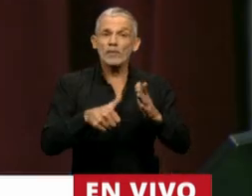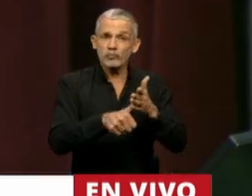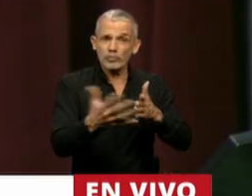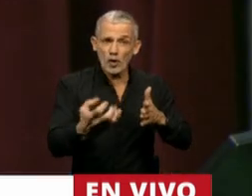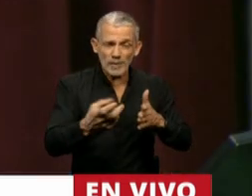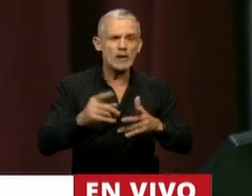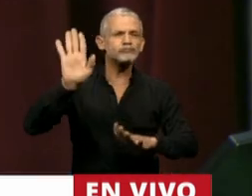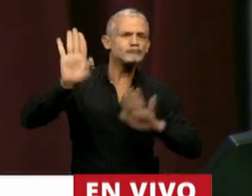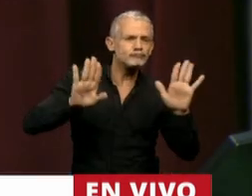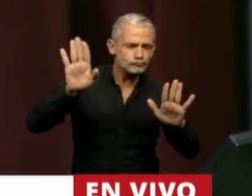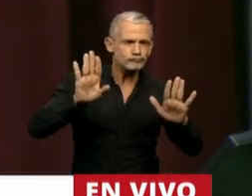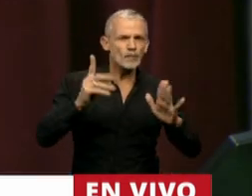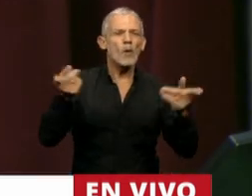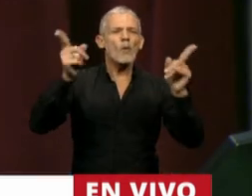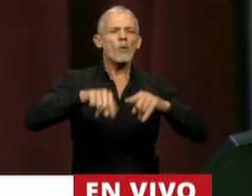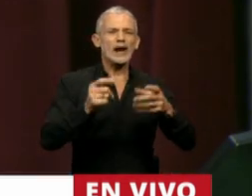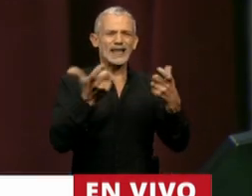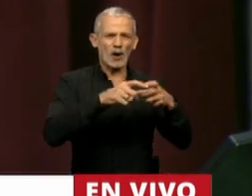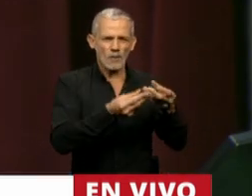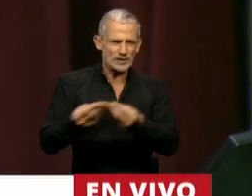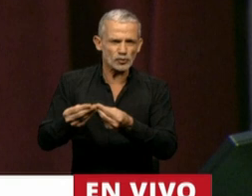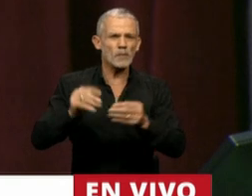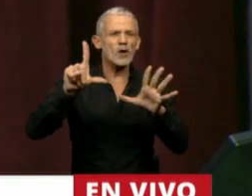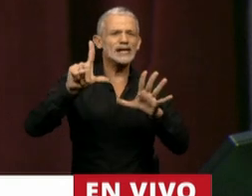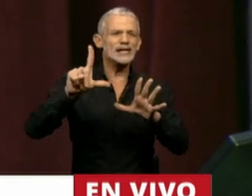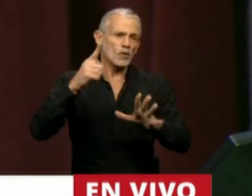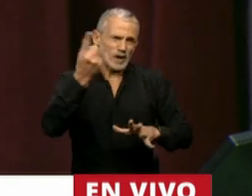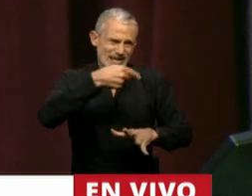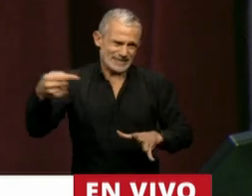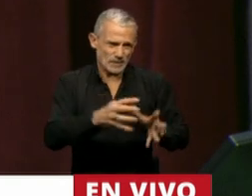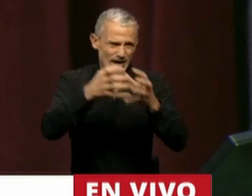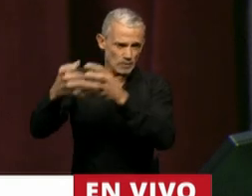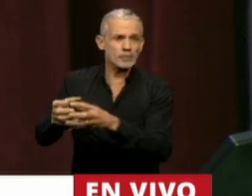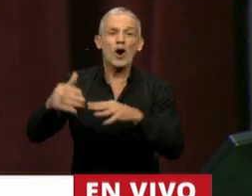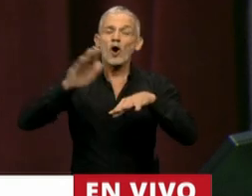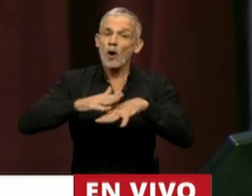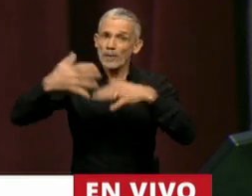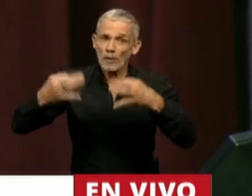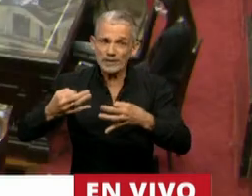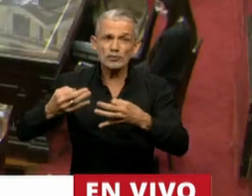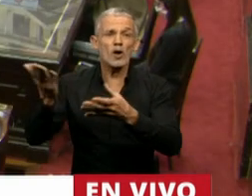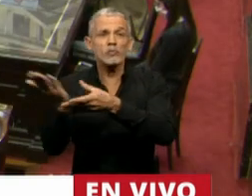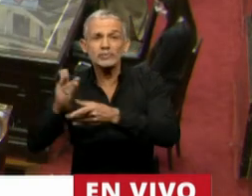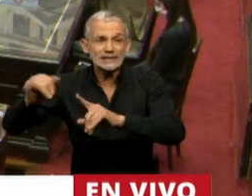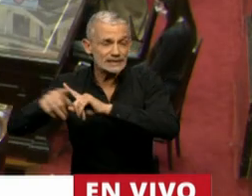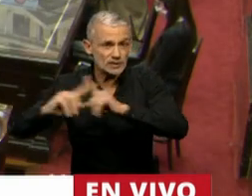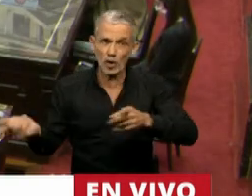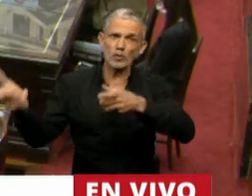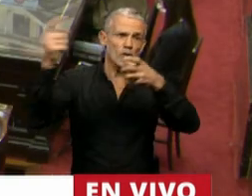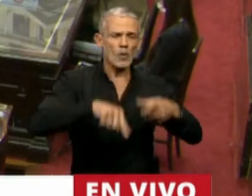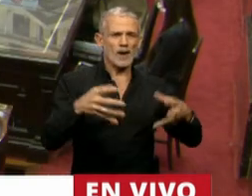por signos la vuelta a comisión por 7 días y el compromiso de tratamiento con o sin despacho de esta